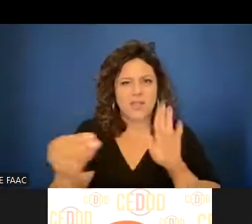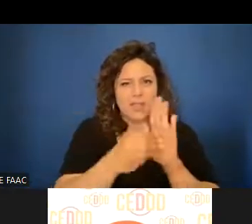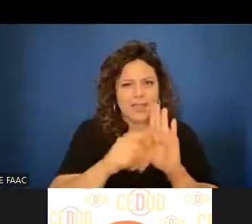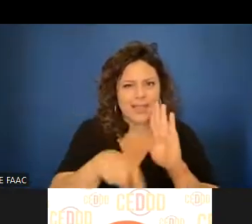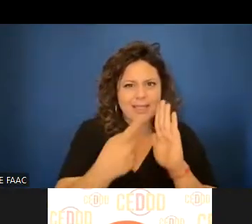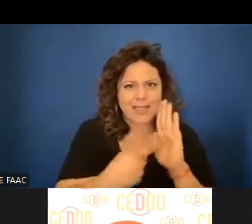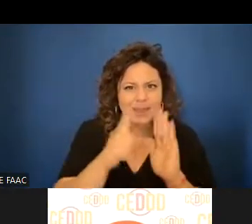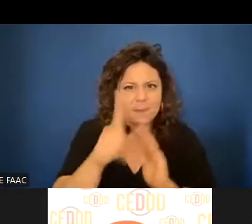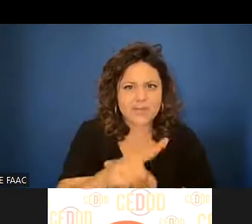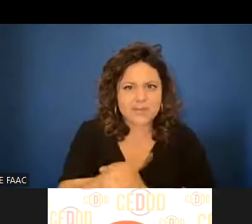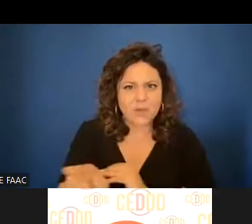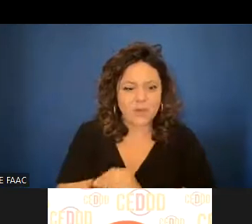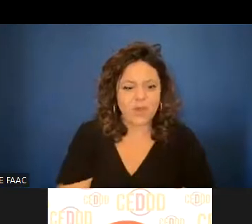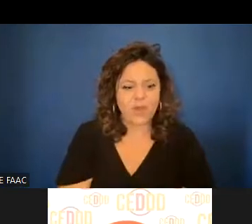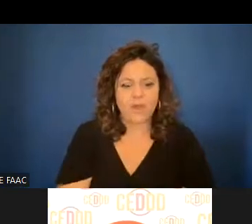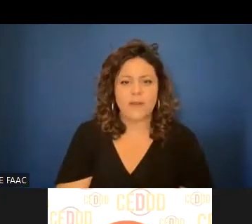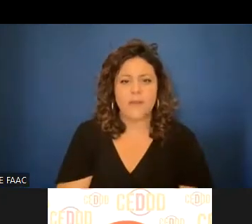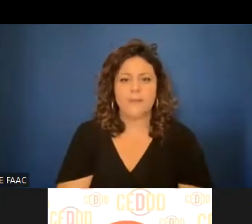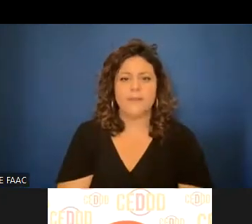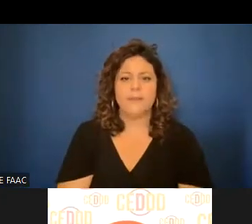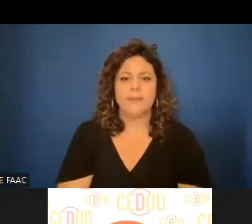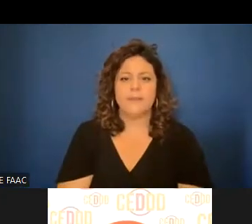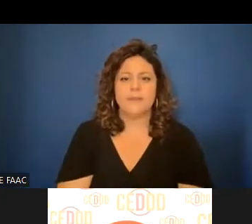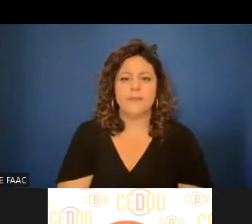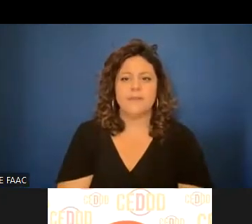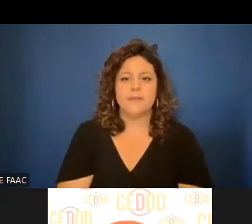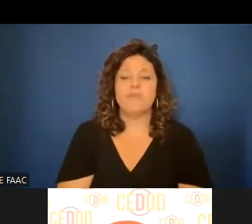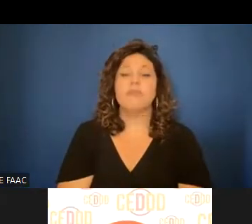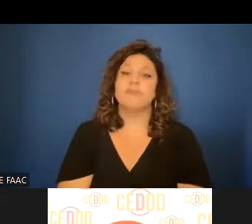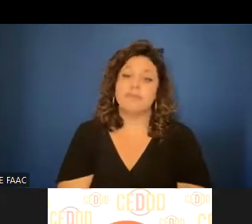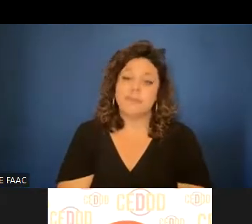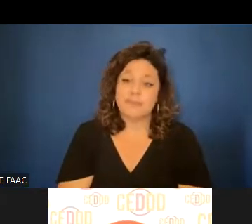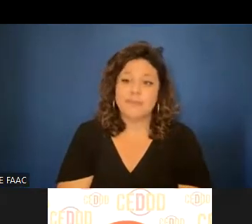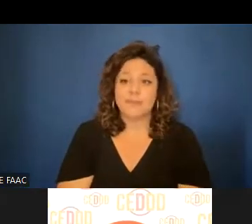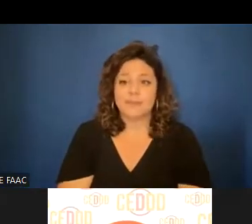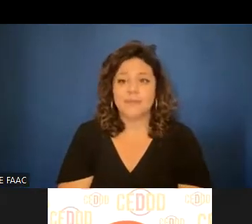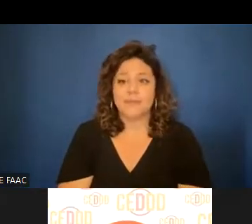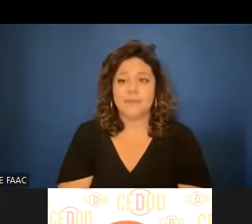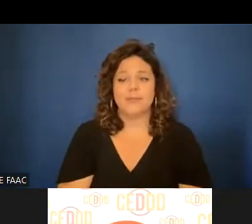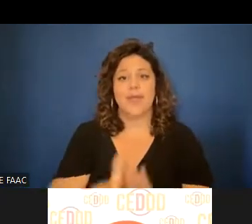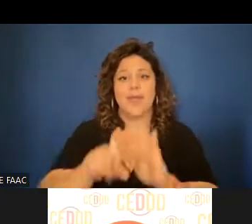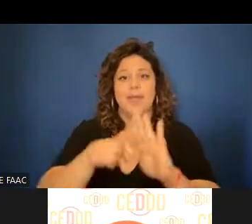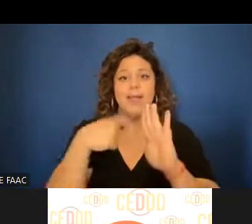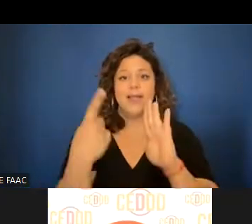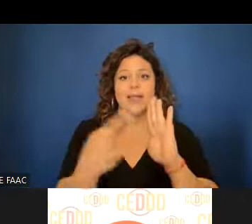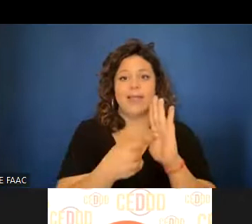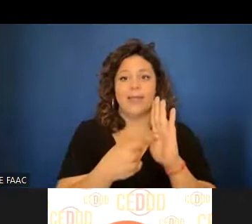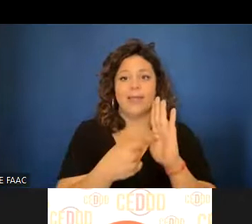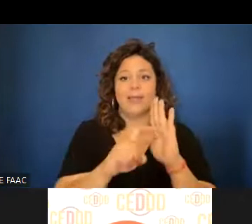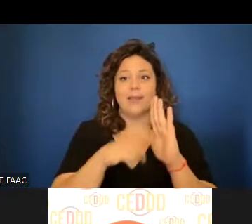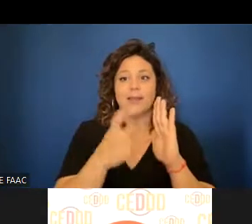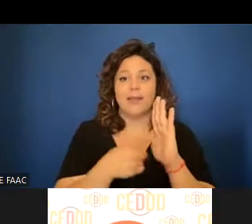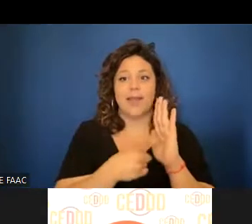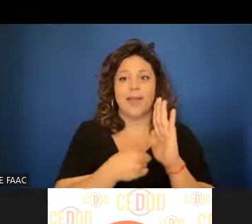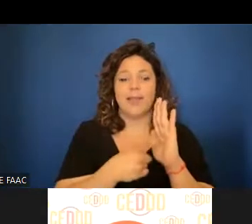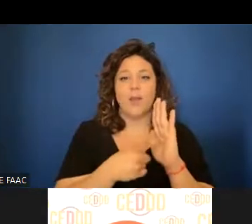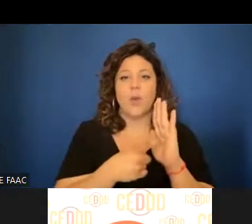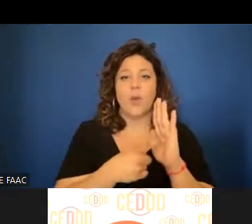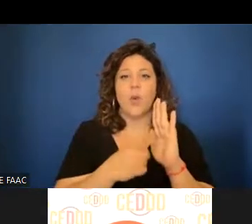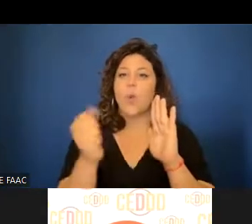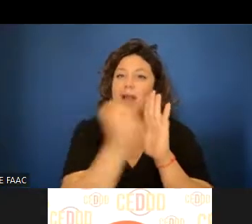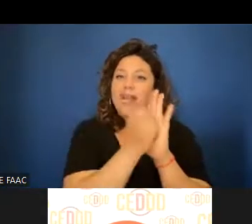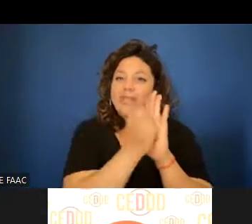el responsable de velar por el cumplimiento de la normativa de accesibilidad en edificios y espacio público, nos ha ignorado. Han empezado a contestar